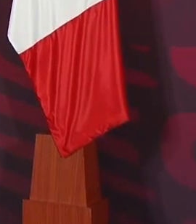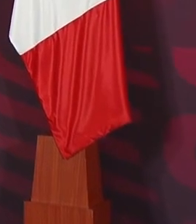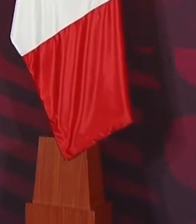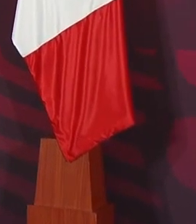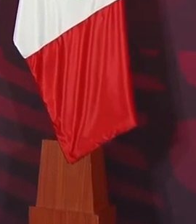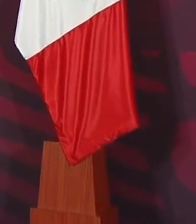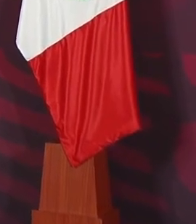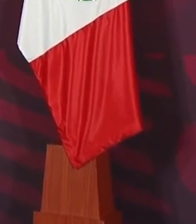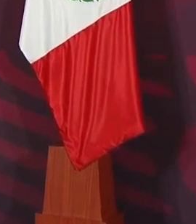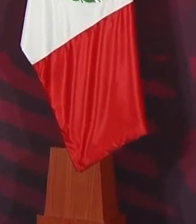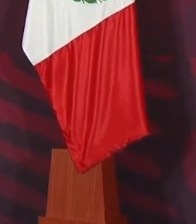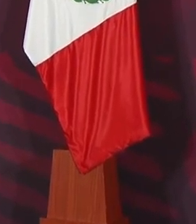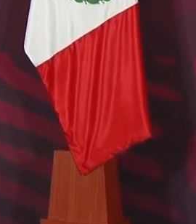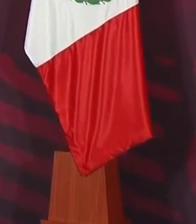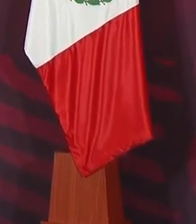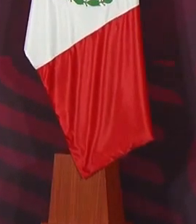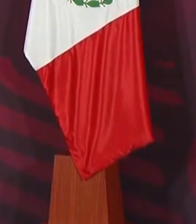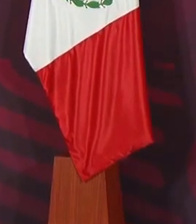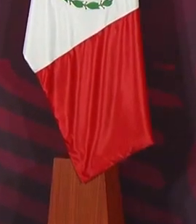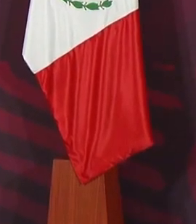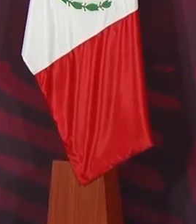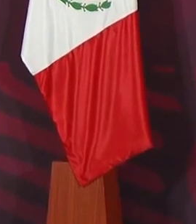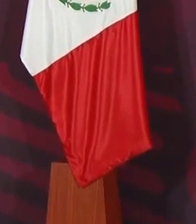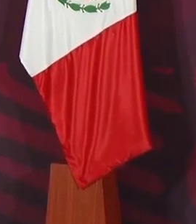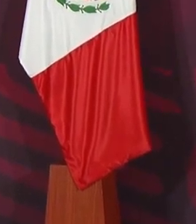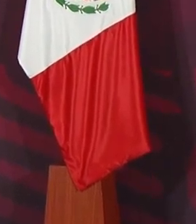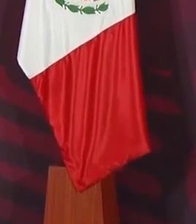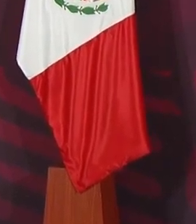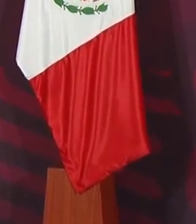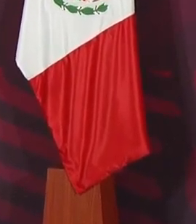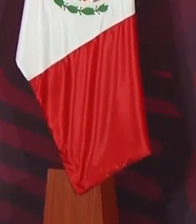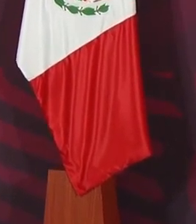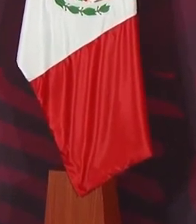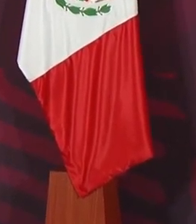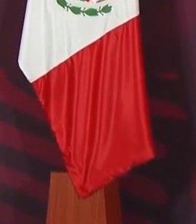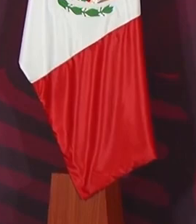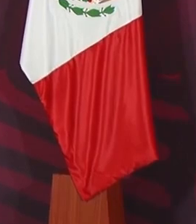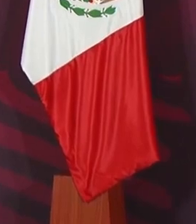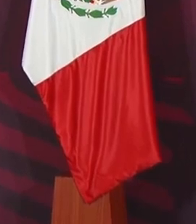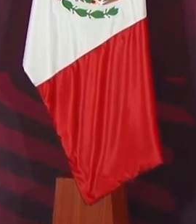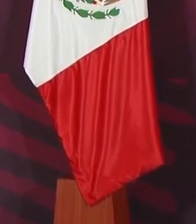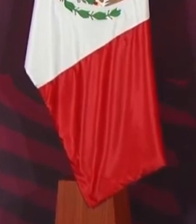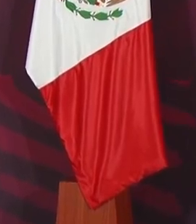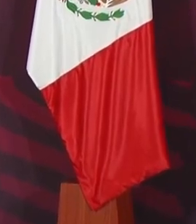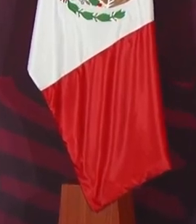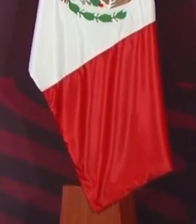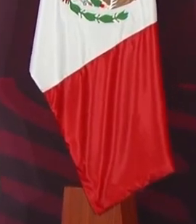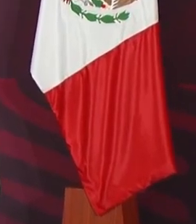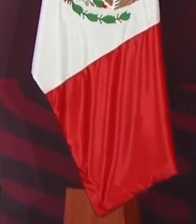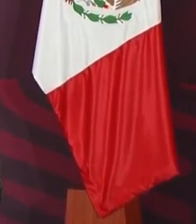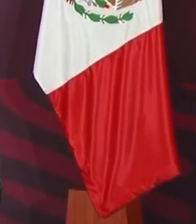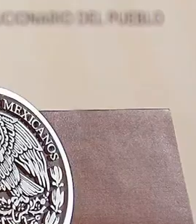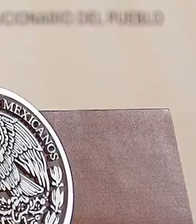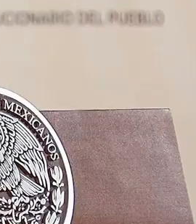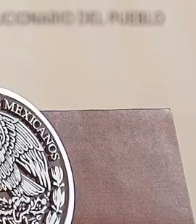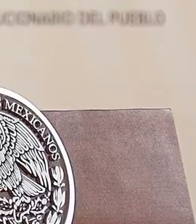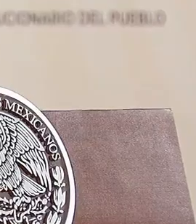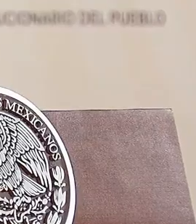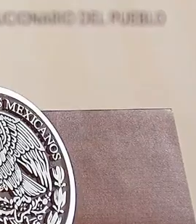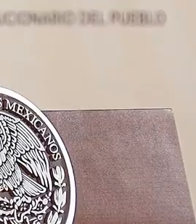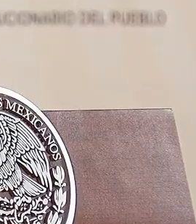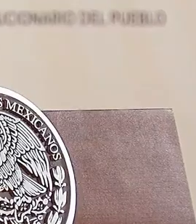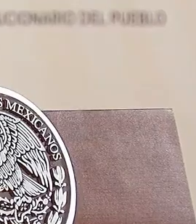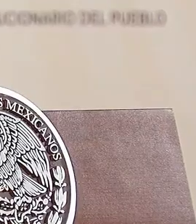Otis en Acapulco, también en Coyuca de Benítez y en